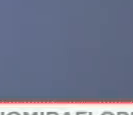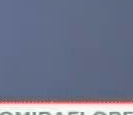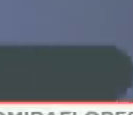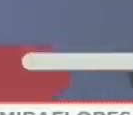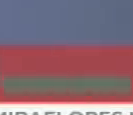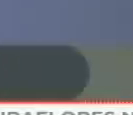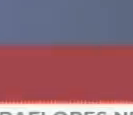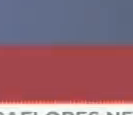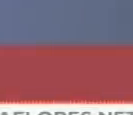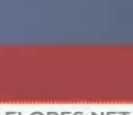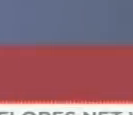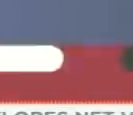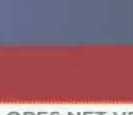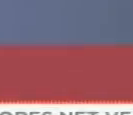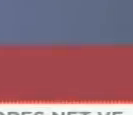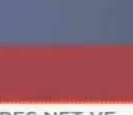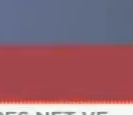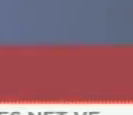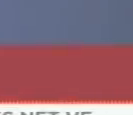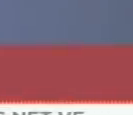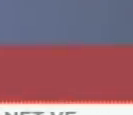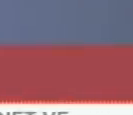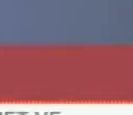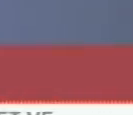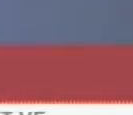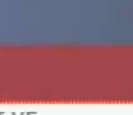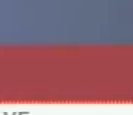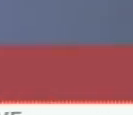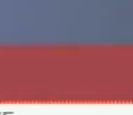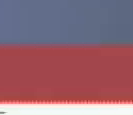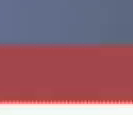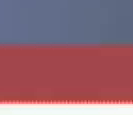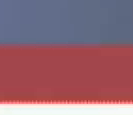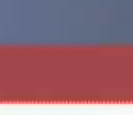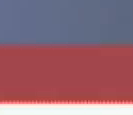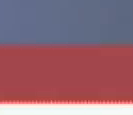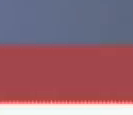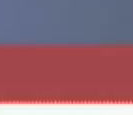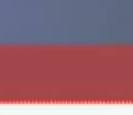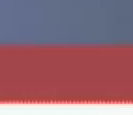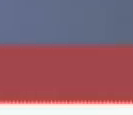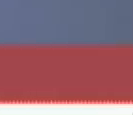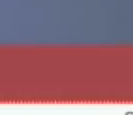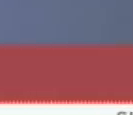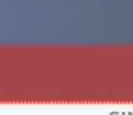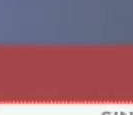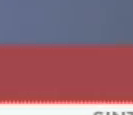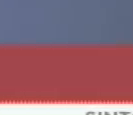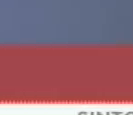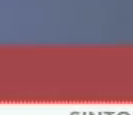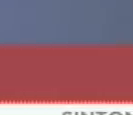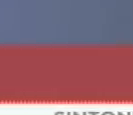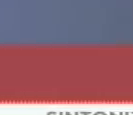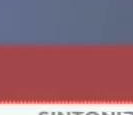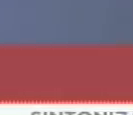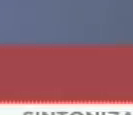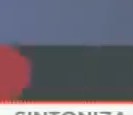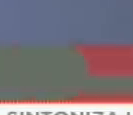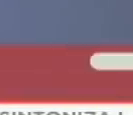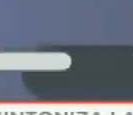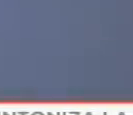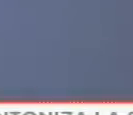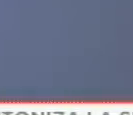Muy buenas tardes, Boris. Te saludamos. Se mantiene en trabajo permanente la Comisión Presidencial que hace seguimiento, control y prevención del